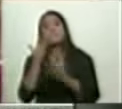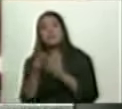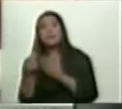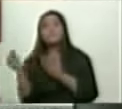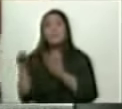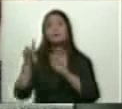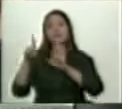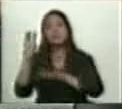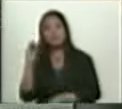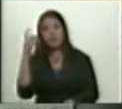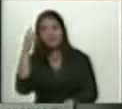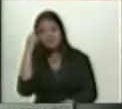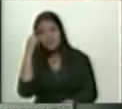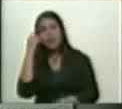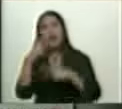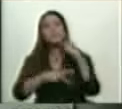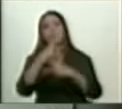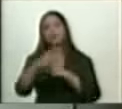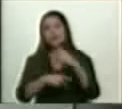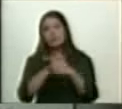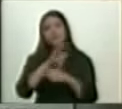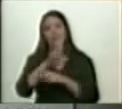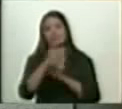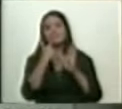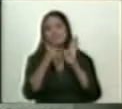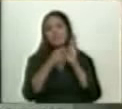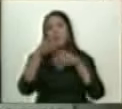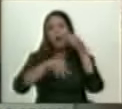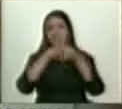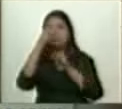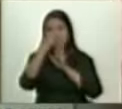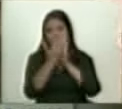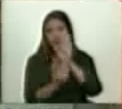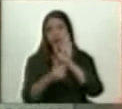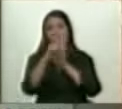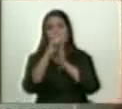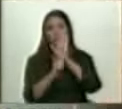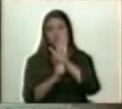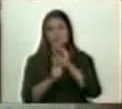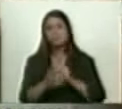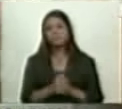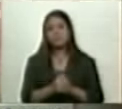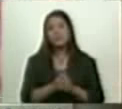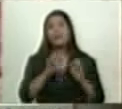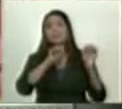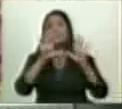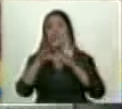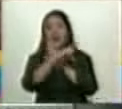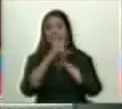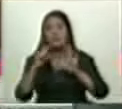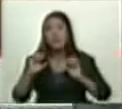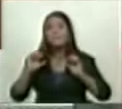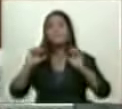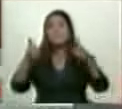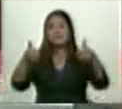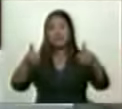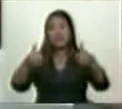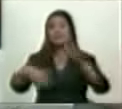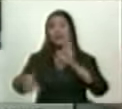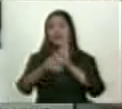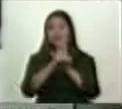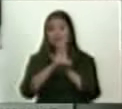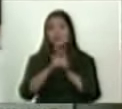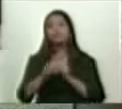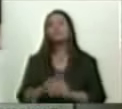más de conformidad con el procedimiento constitucionalmente establecido. Artículo 10. Este decreto entrará en vigencia a partir de su publicación